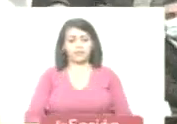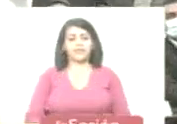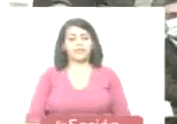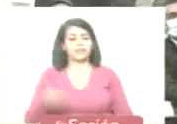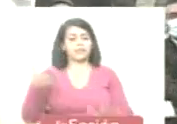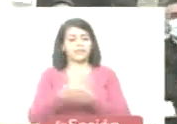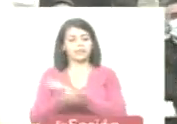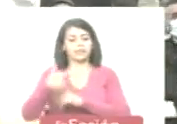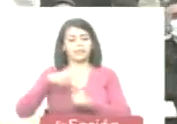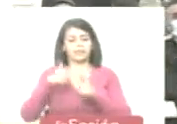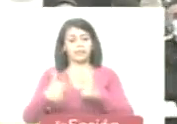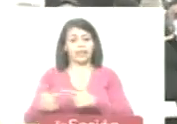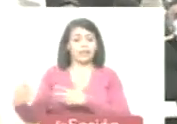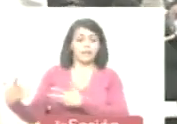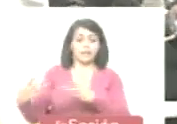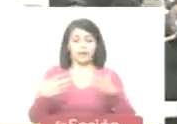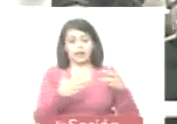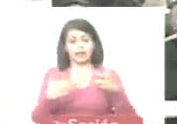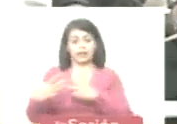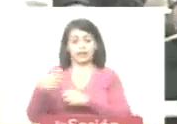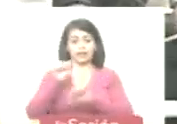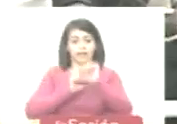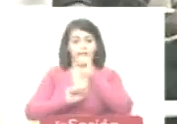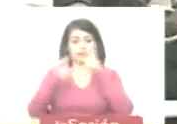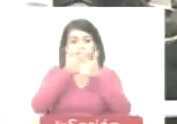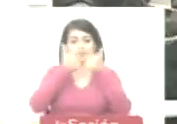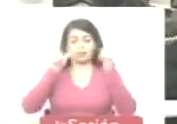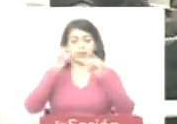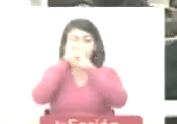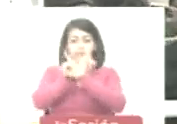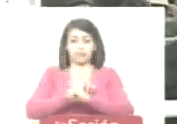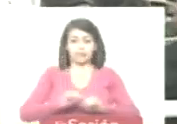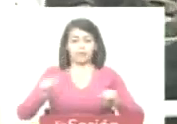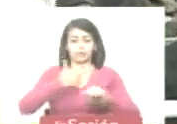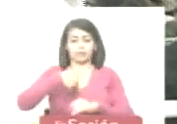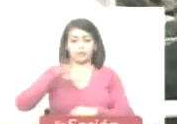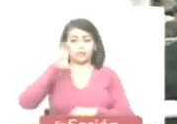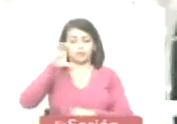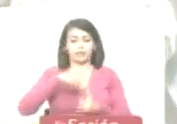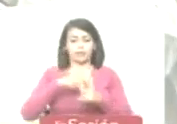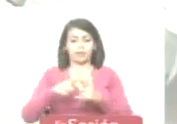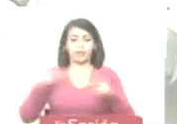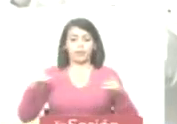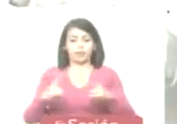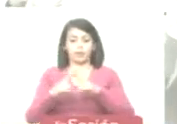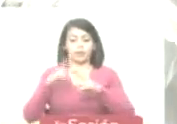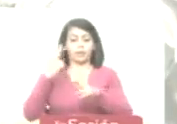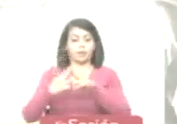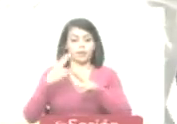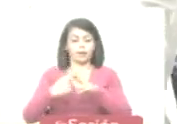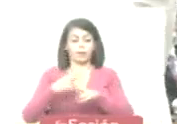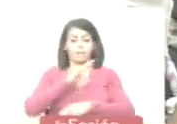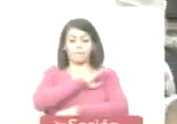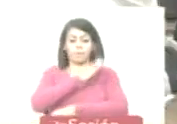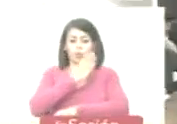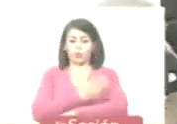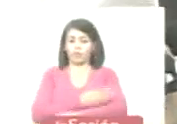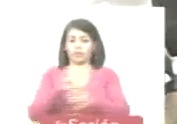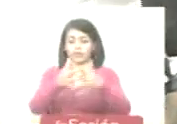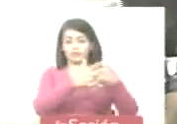trata de una gran batalla para defender la libertad y la independencia de nuestro país, que se encuentra amenazada por los poderes